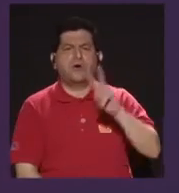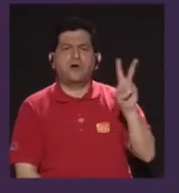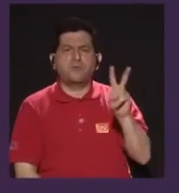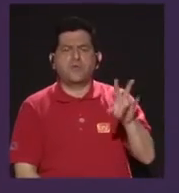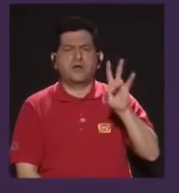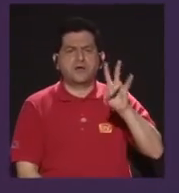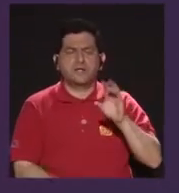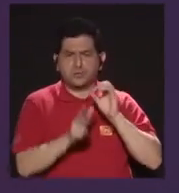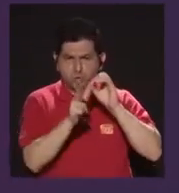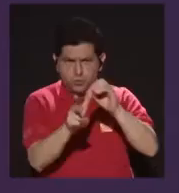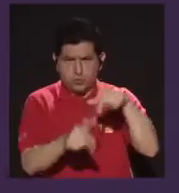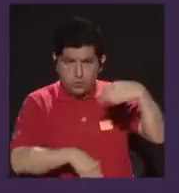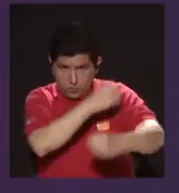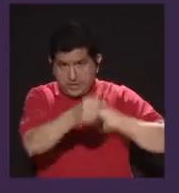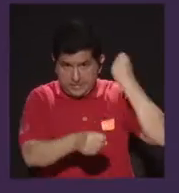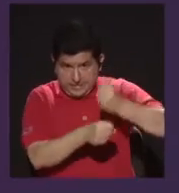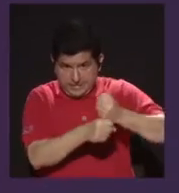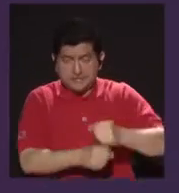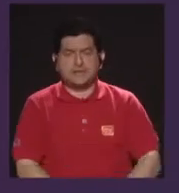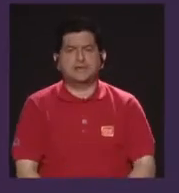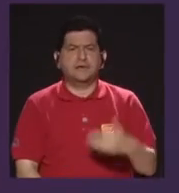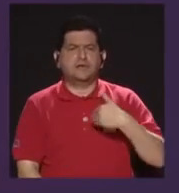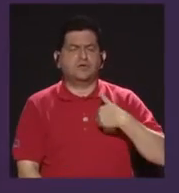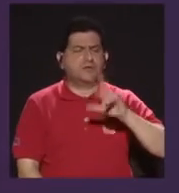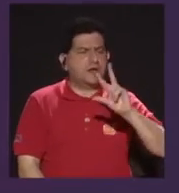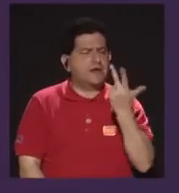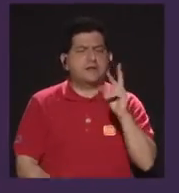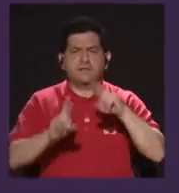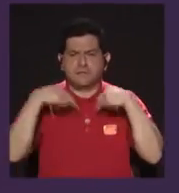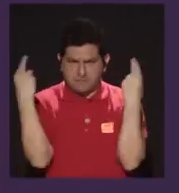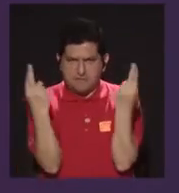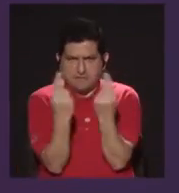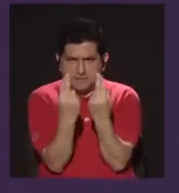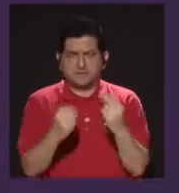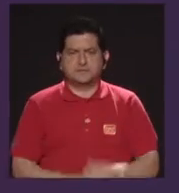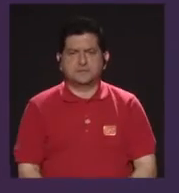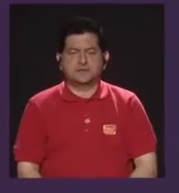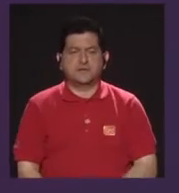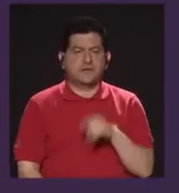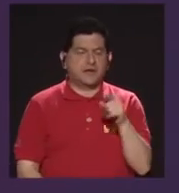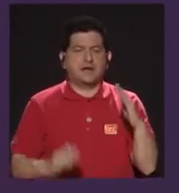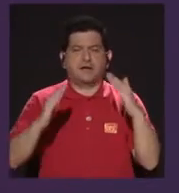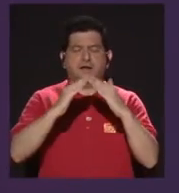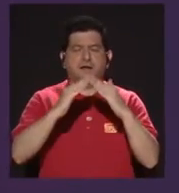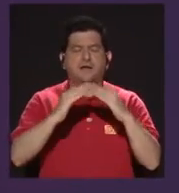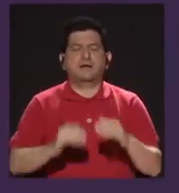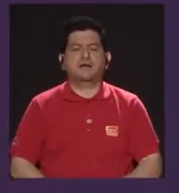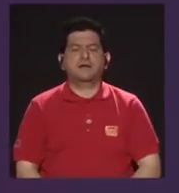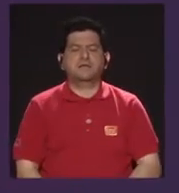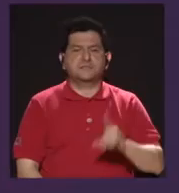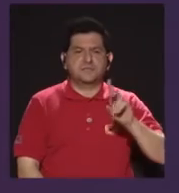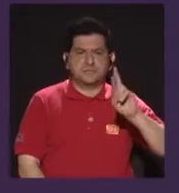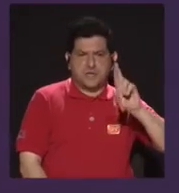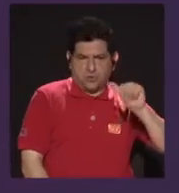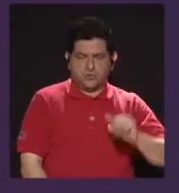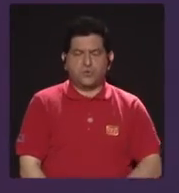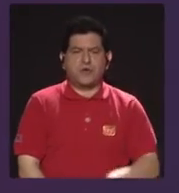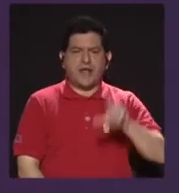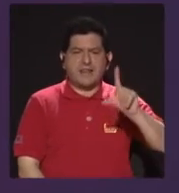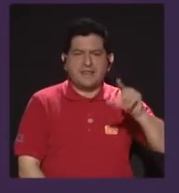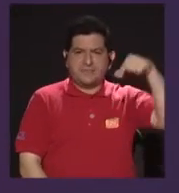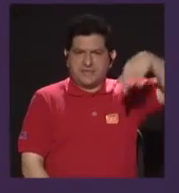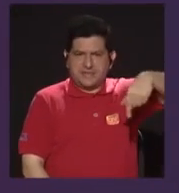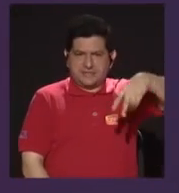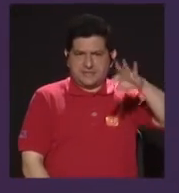7 de octubre de este año se sostuvo la tercera reunión en casa de la doctora lisbeth quesada tristán